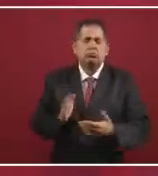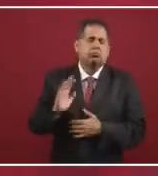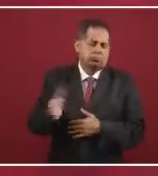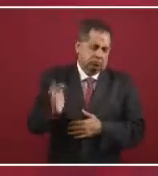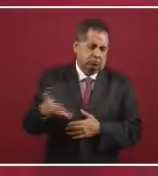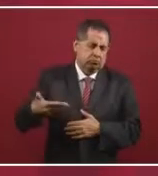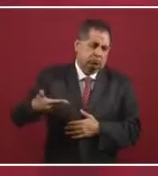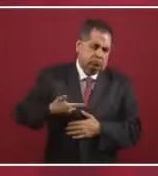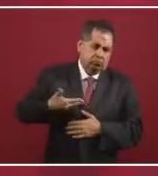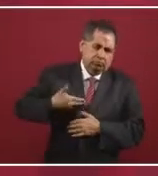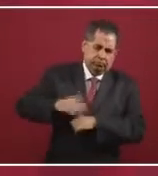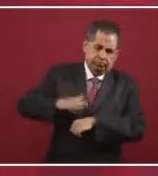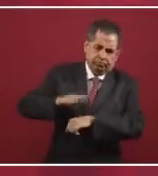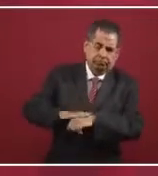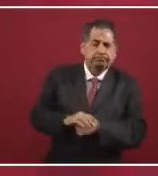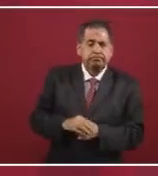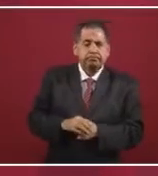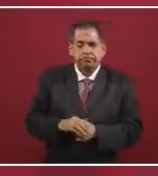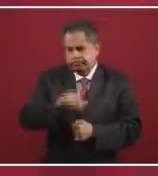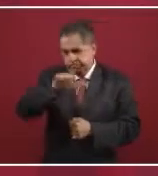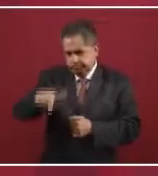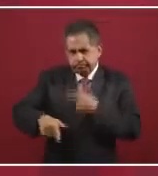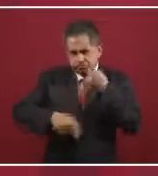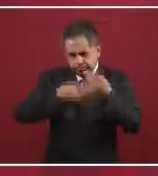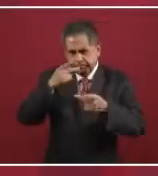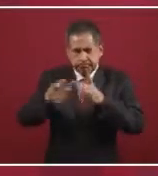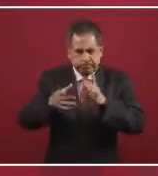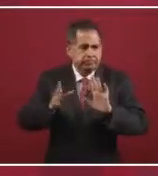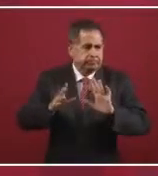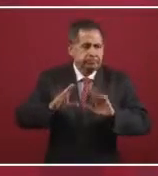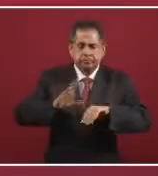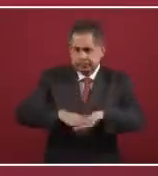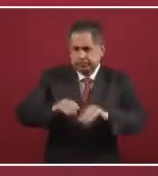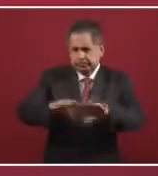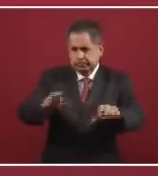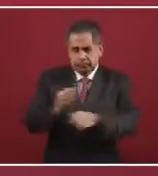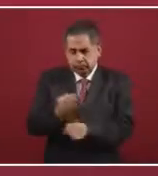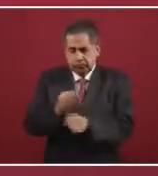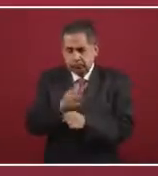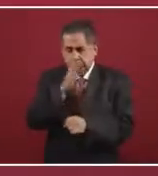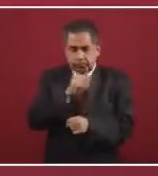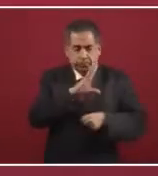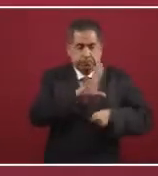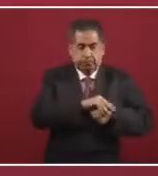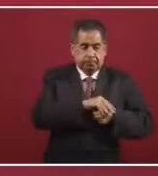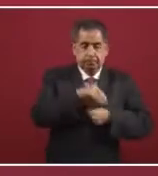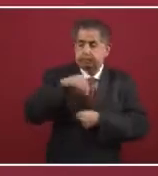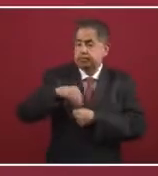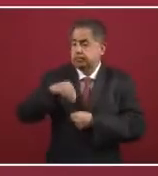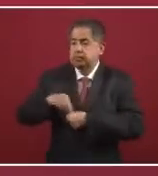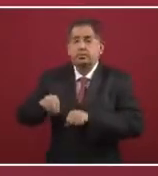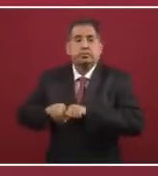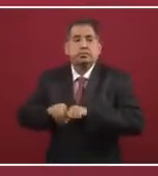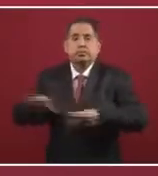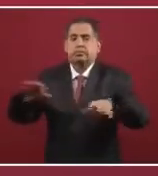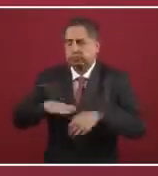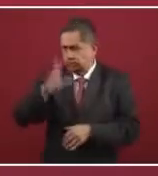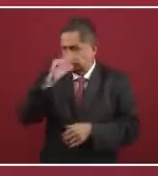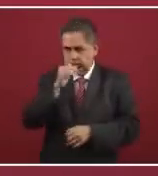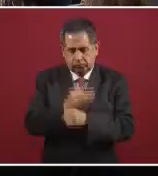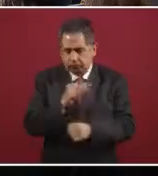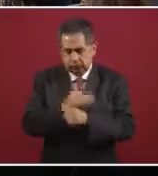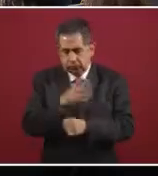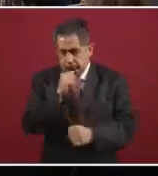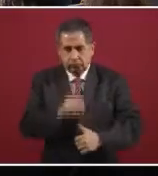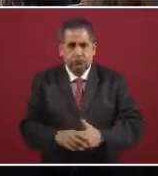En su momento, conforme vaya avanzando esto, les daremos a conocer los detalles. En este momento no tendría yo autorización de esas personas de dar a conocer sus nombres.